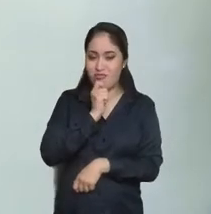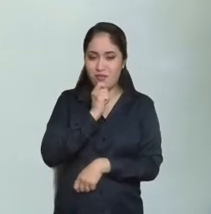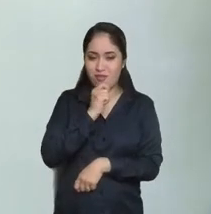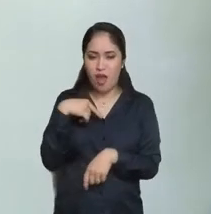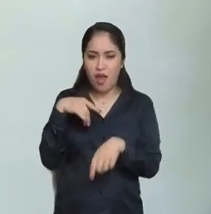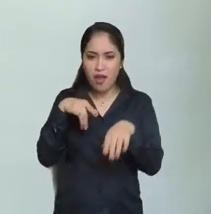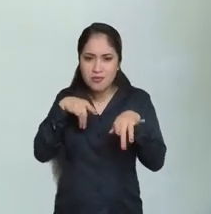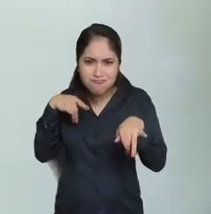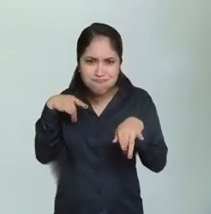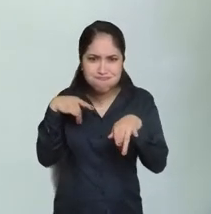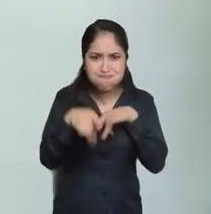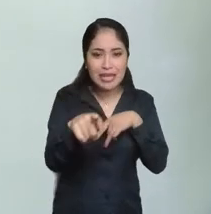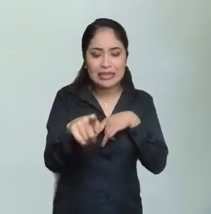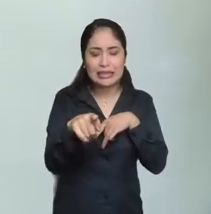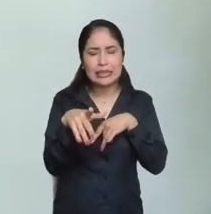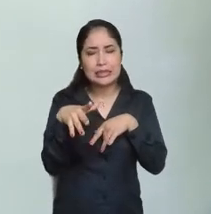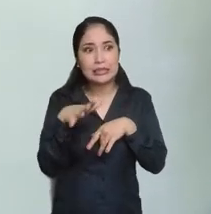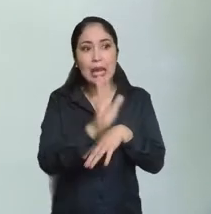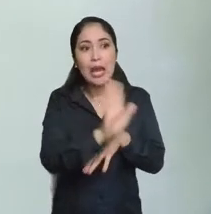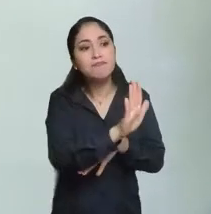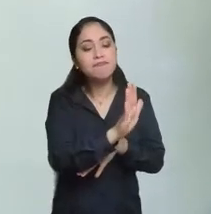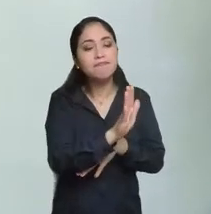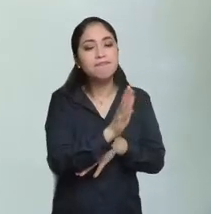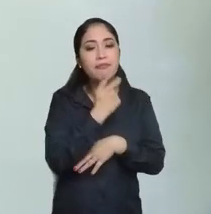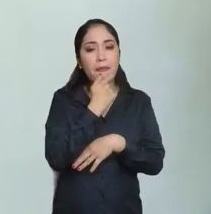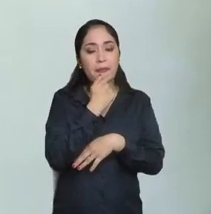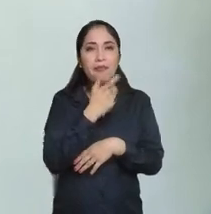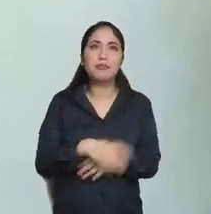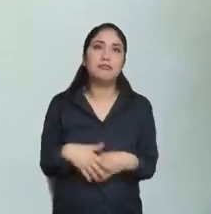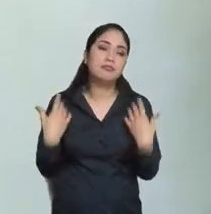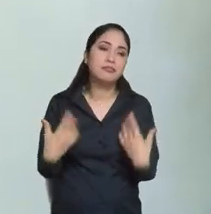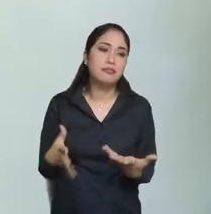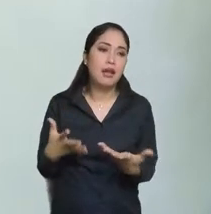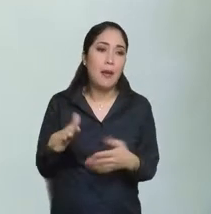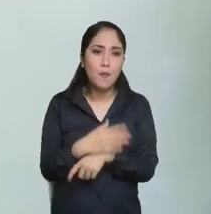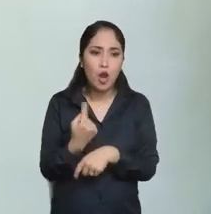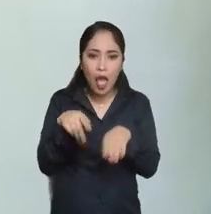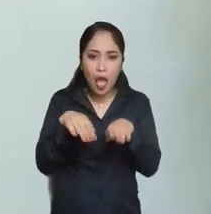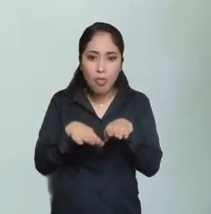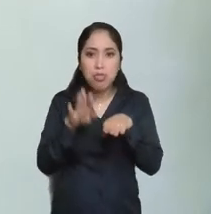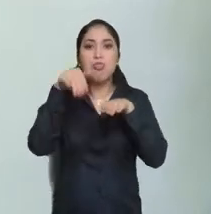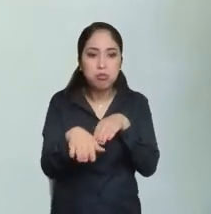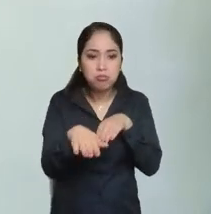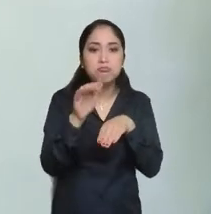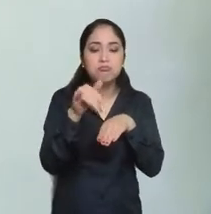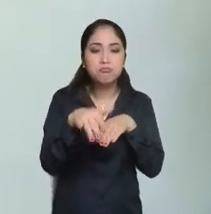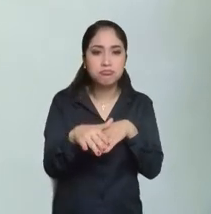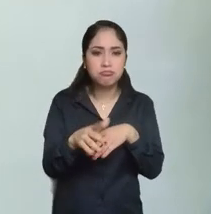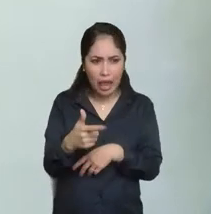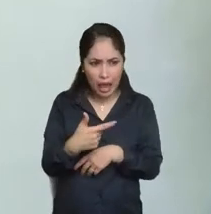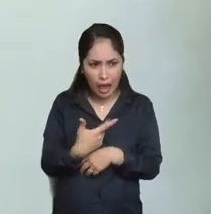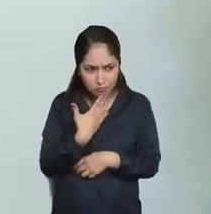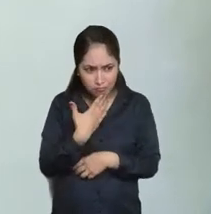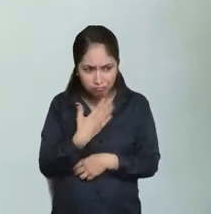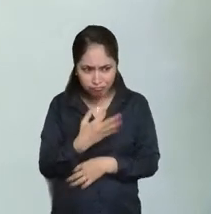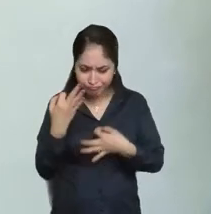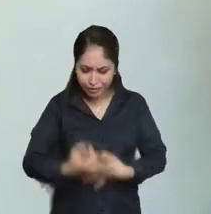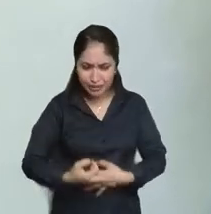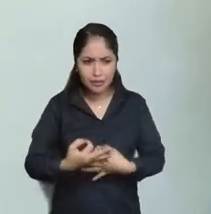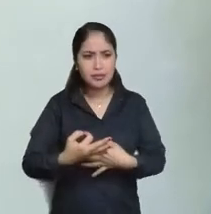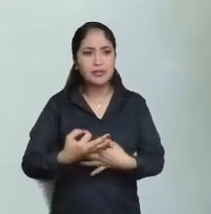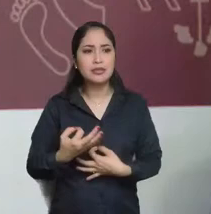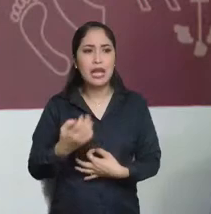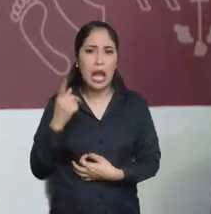que tú sabes, en todas esas partes de ahí, está lleno de tránsitos y son bravos. Los particularmente en Mochis te